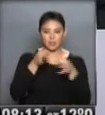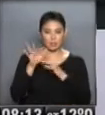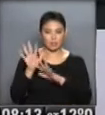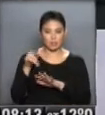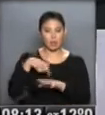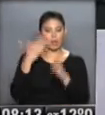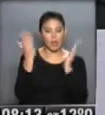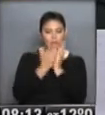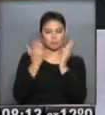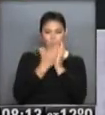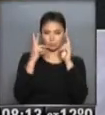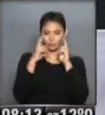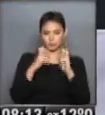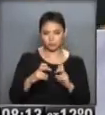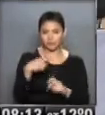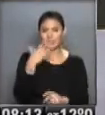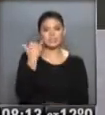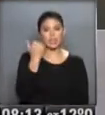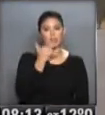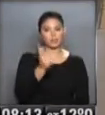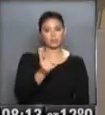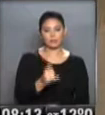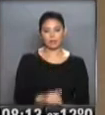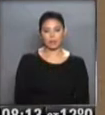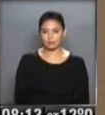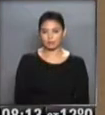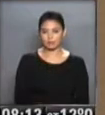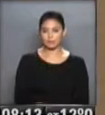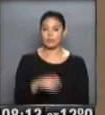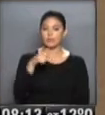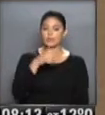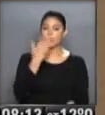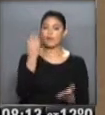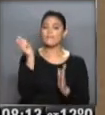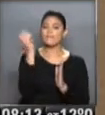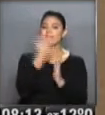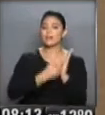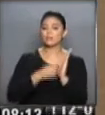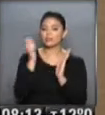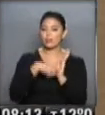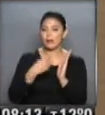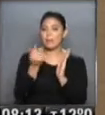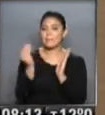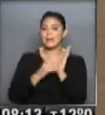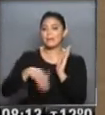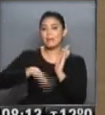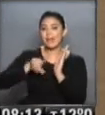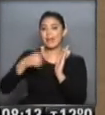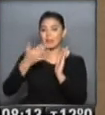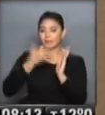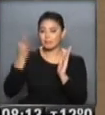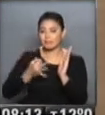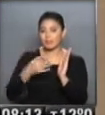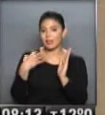están investigando, están denunciadas porque además al hacer facturar un precio mayor al real, lo que estaba haciendo es